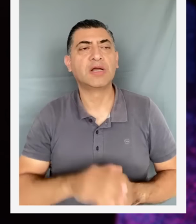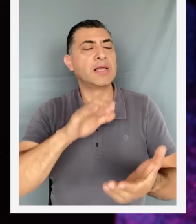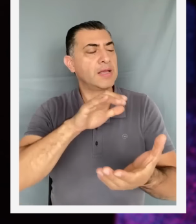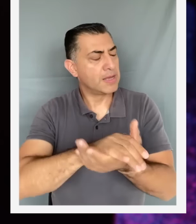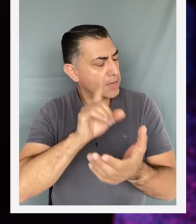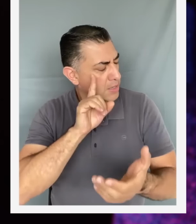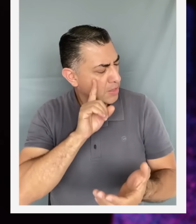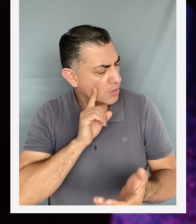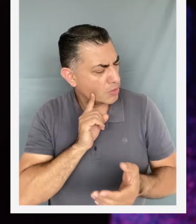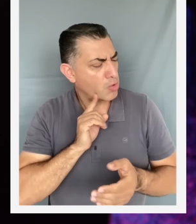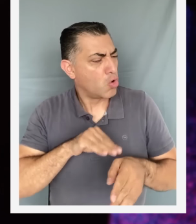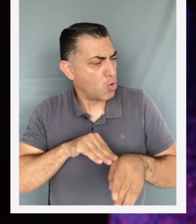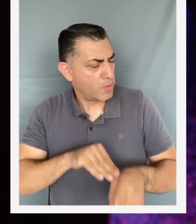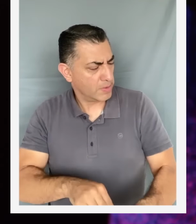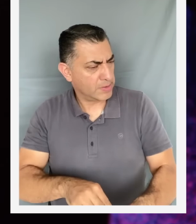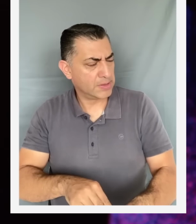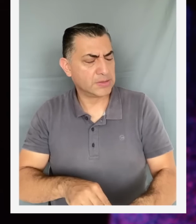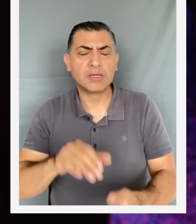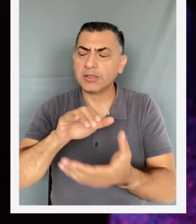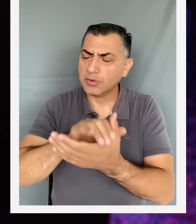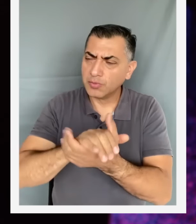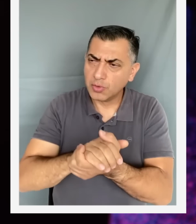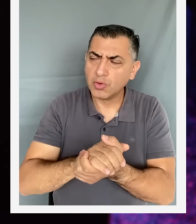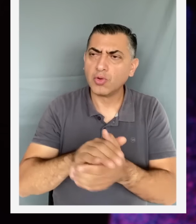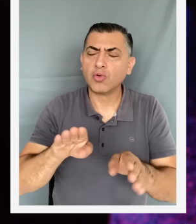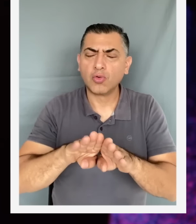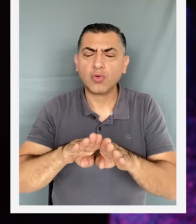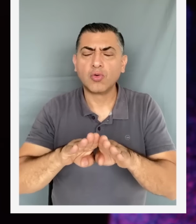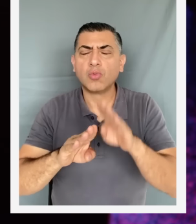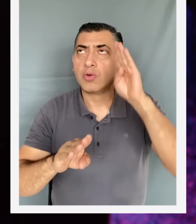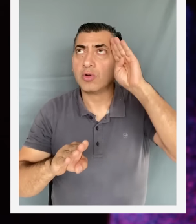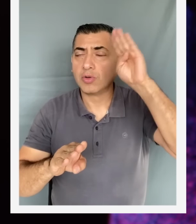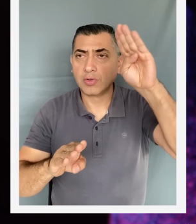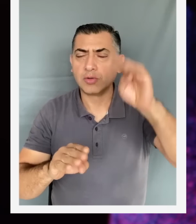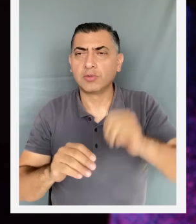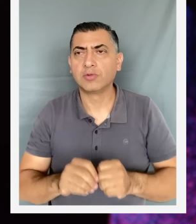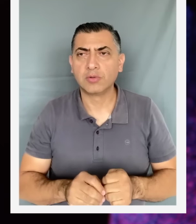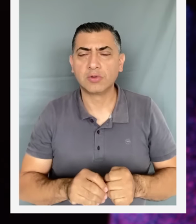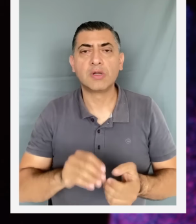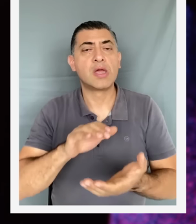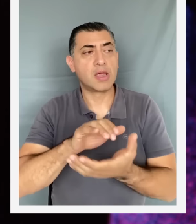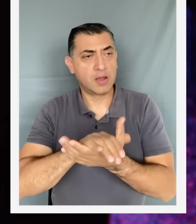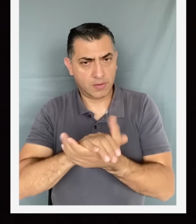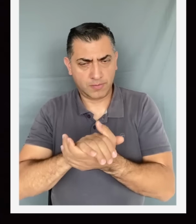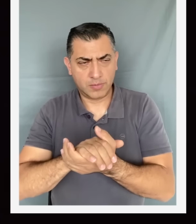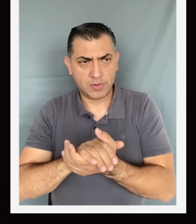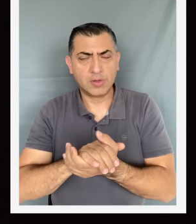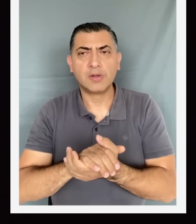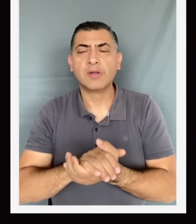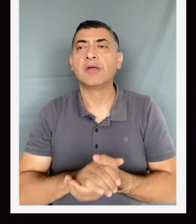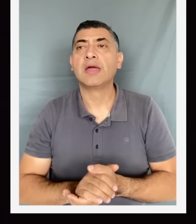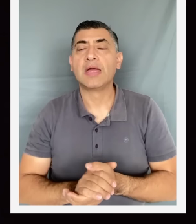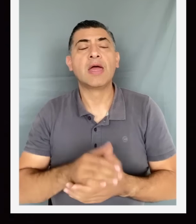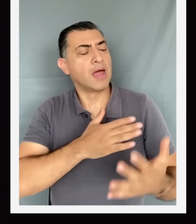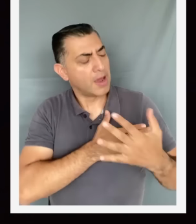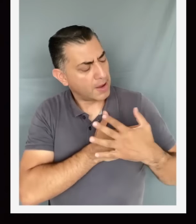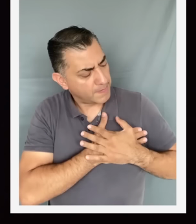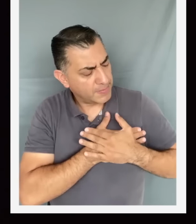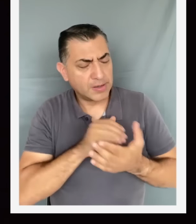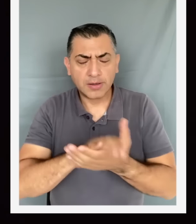esposas sométanse a sus esposos como conviene en el señor ahora esposos leanlo conmigo esposos